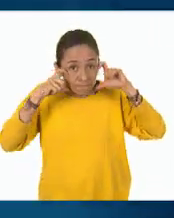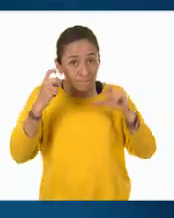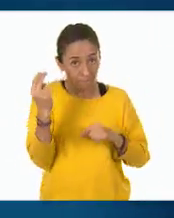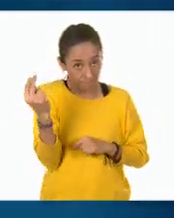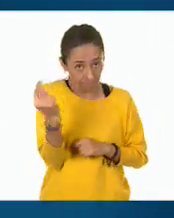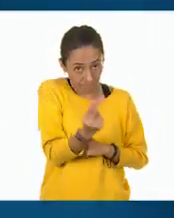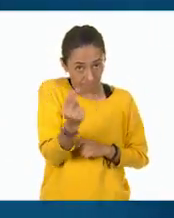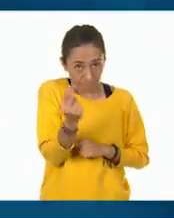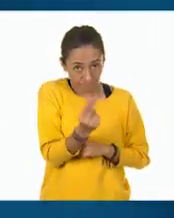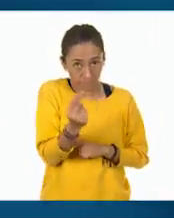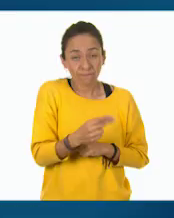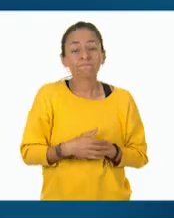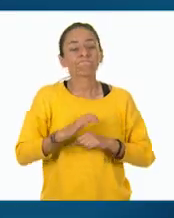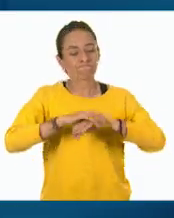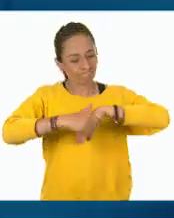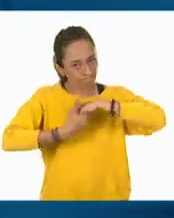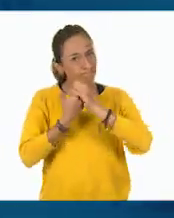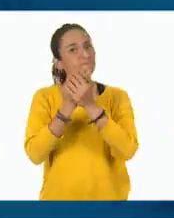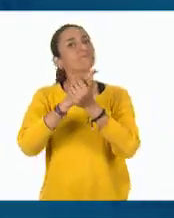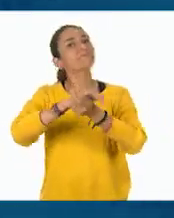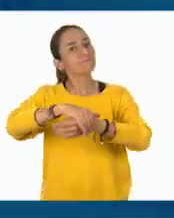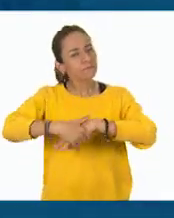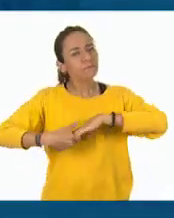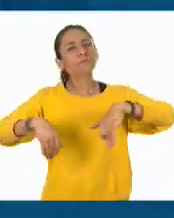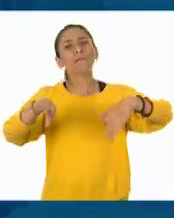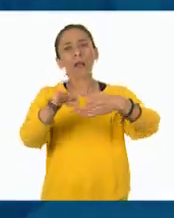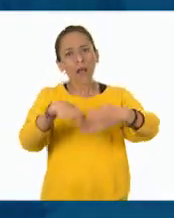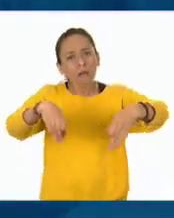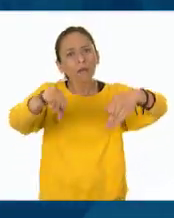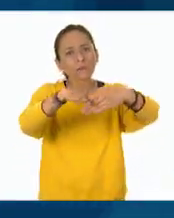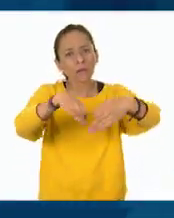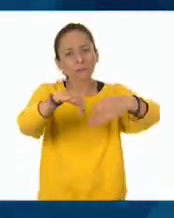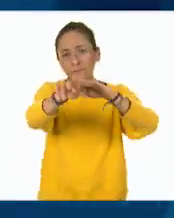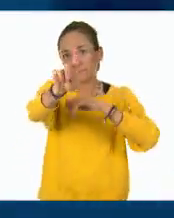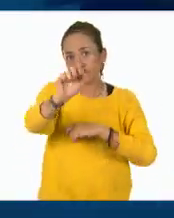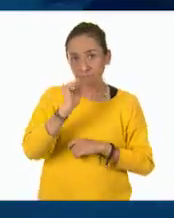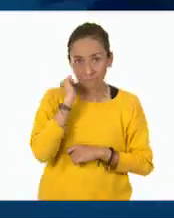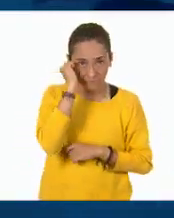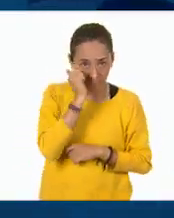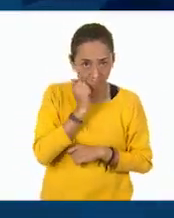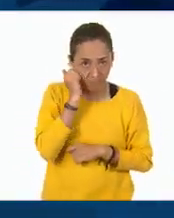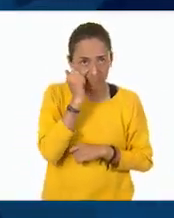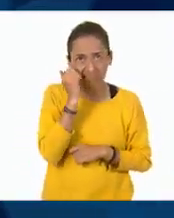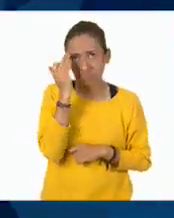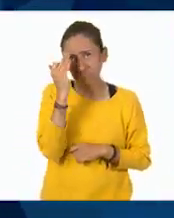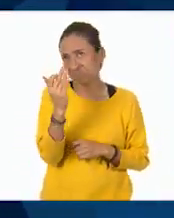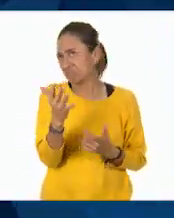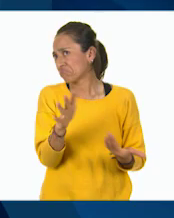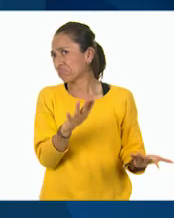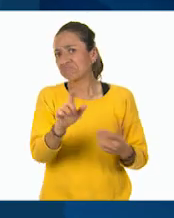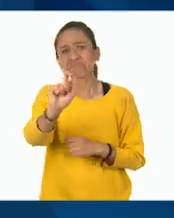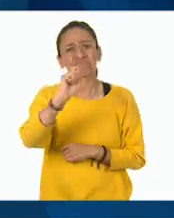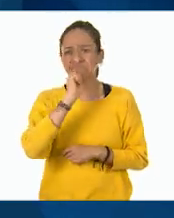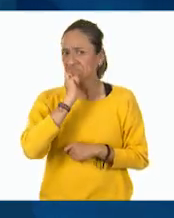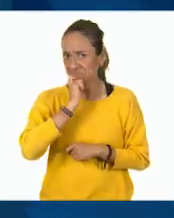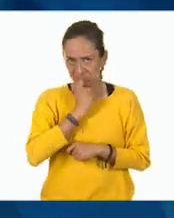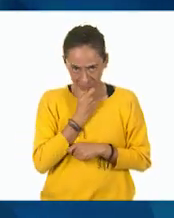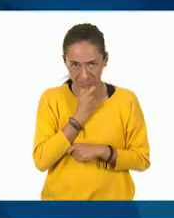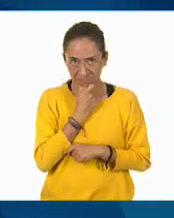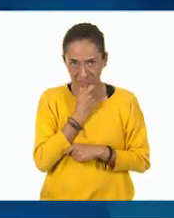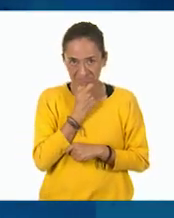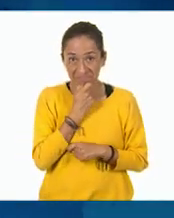cubrebocas. Lava tus manos frecuentemente con agua y con jabón por lo menos durante 20 segundos.